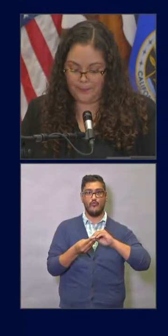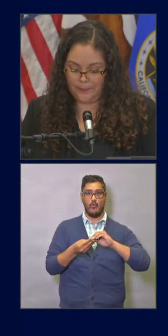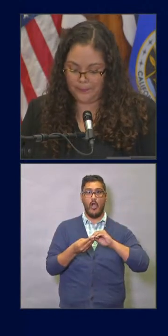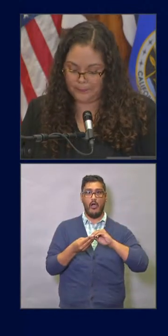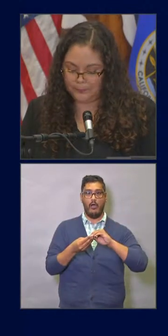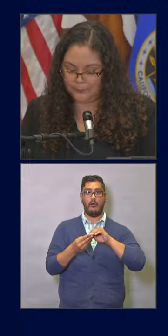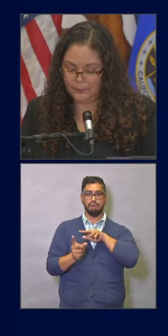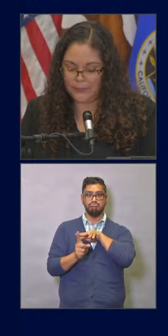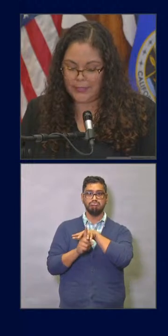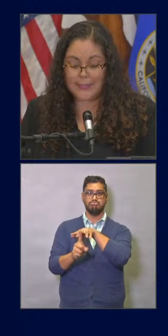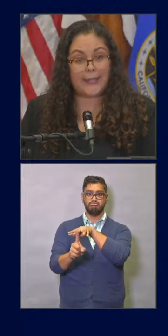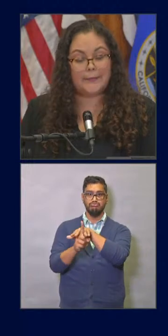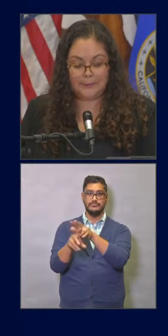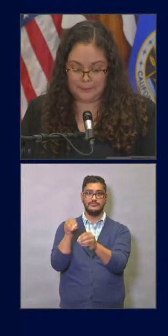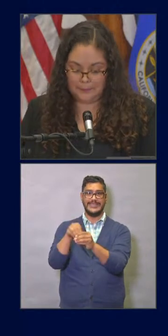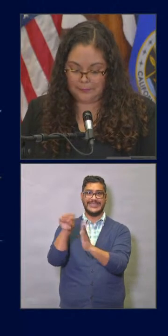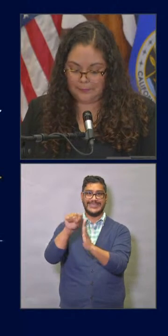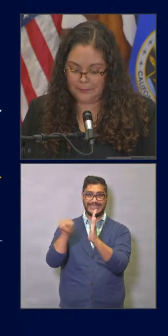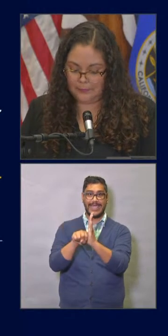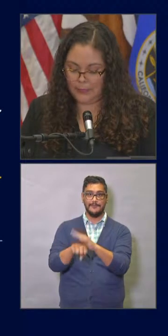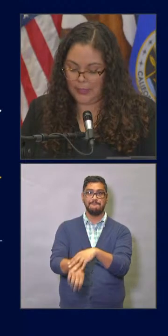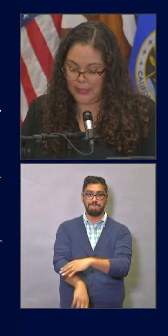estado. Next slide.